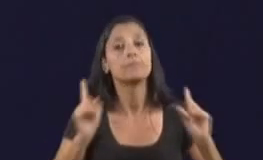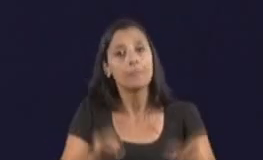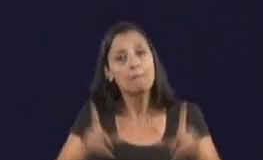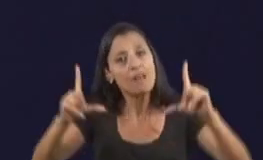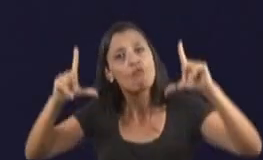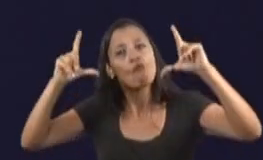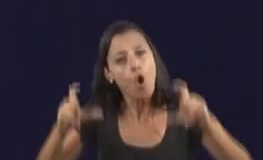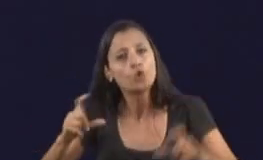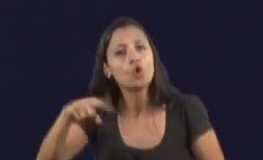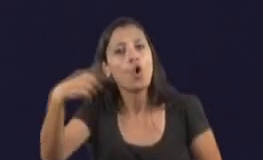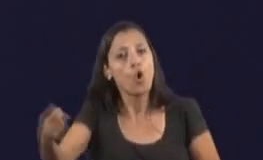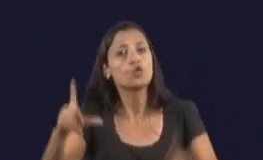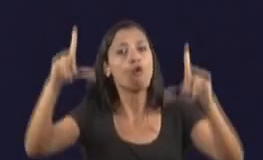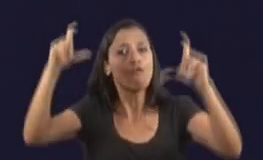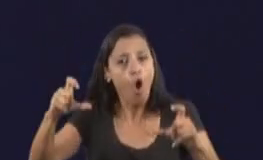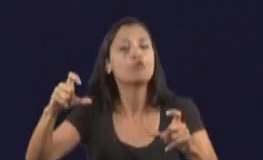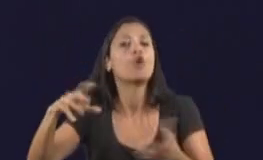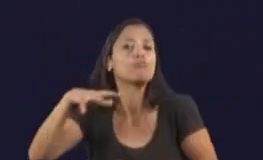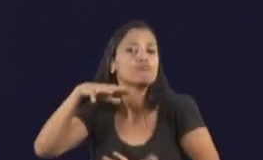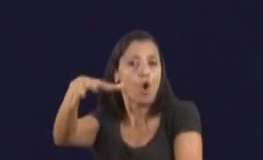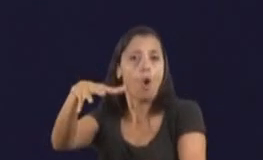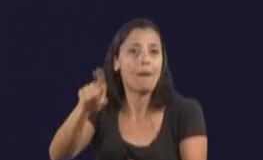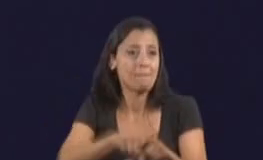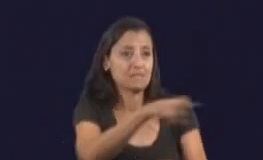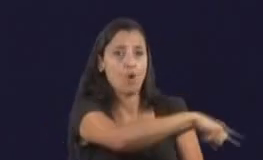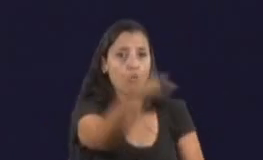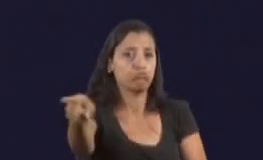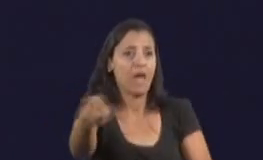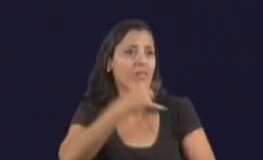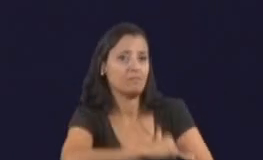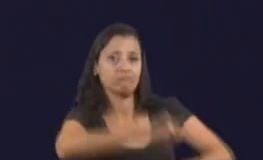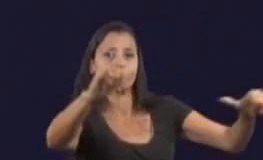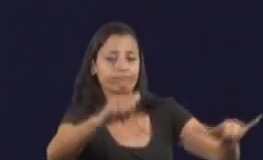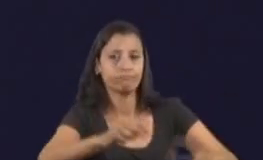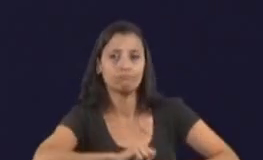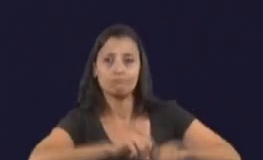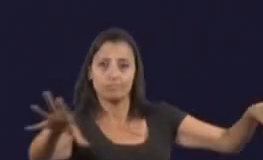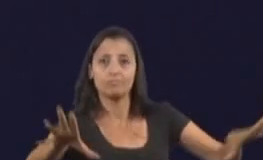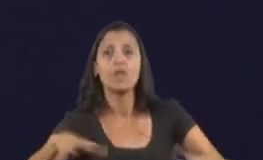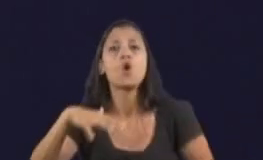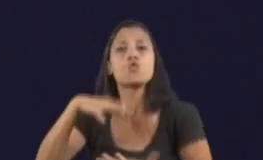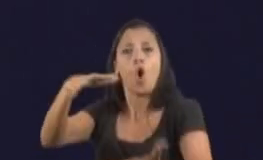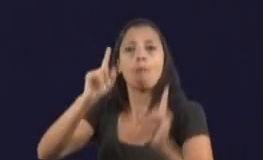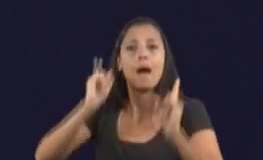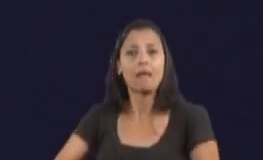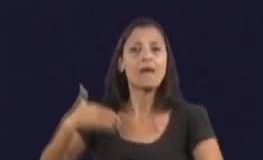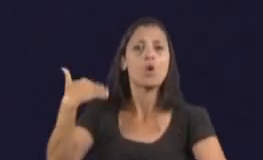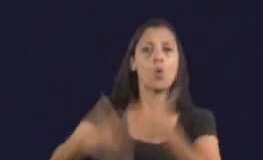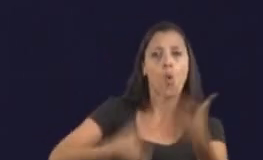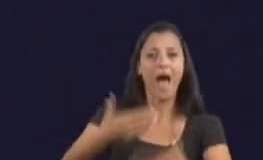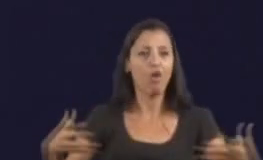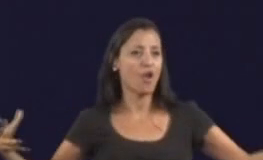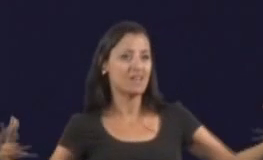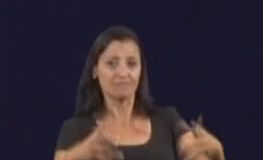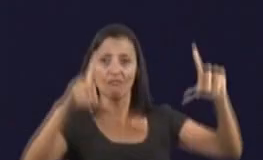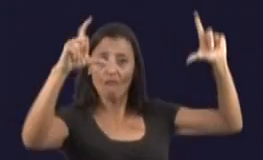la copa, la que publicaron ustedes con la copa y con los jugadores, no